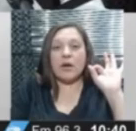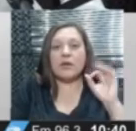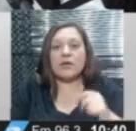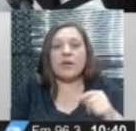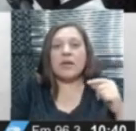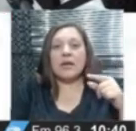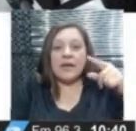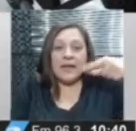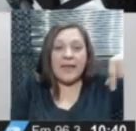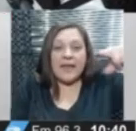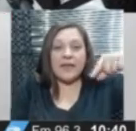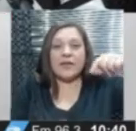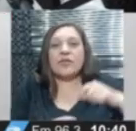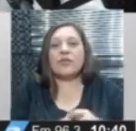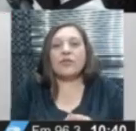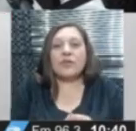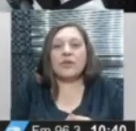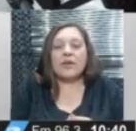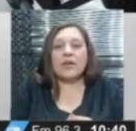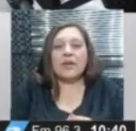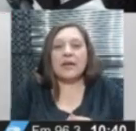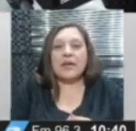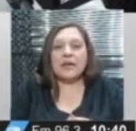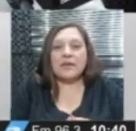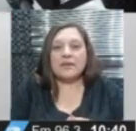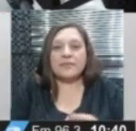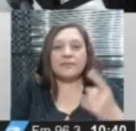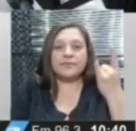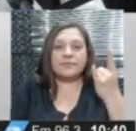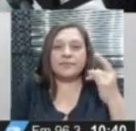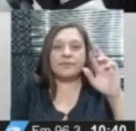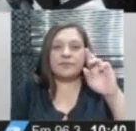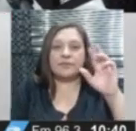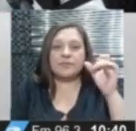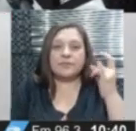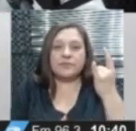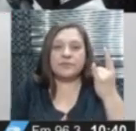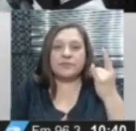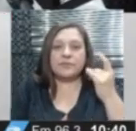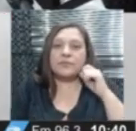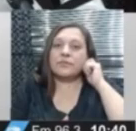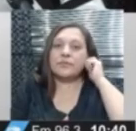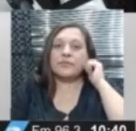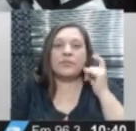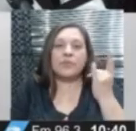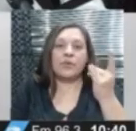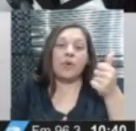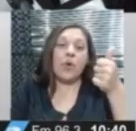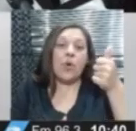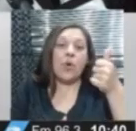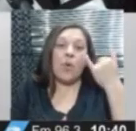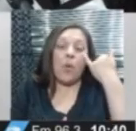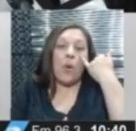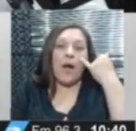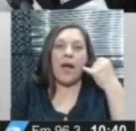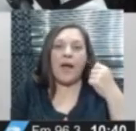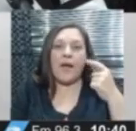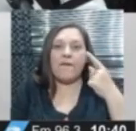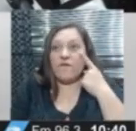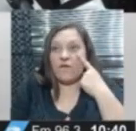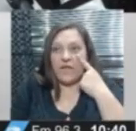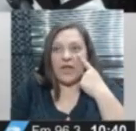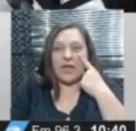Eh mi padre era uruguayo Y vos ha cuánto que estás en la provincia No yo nací acá naciste acá